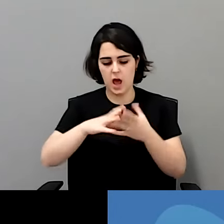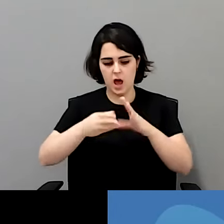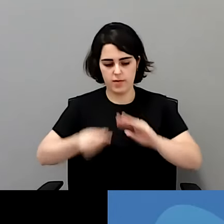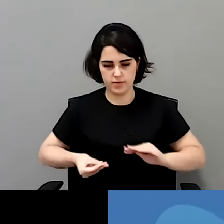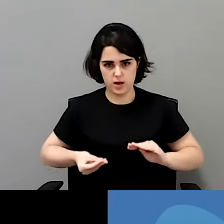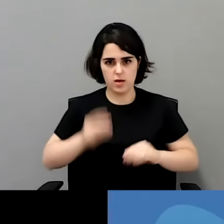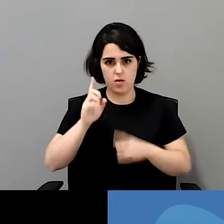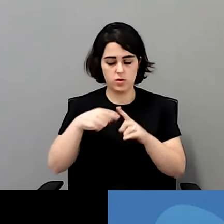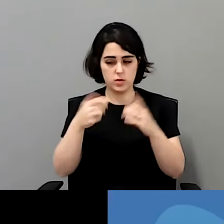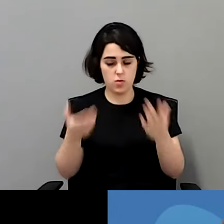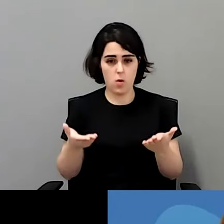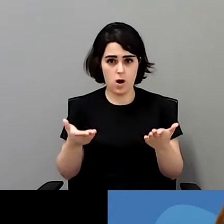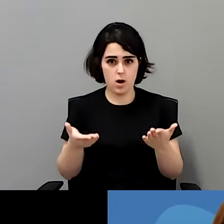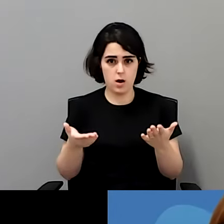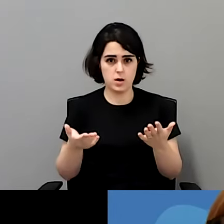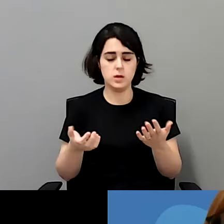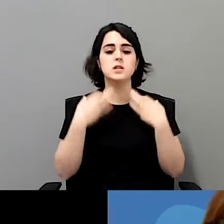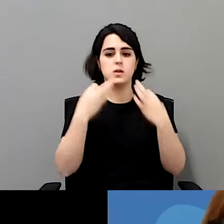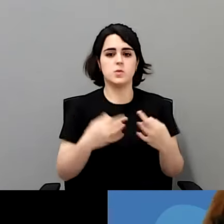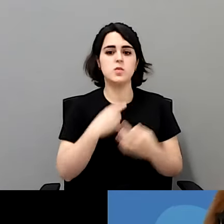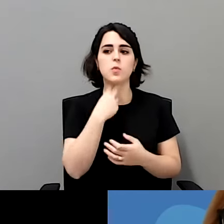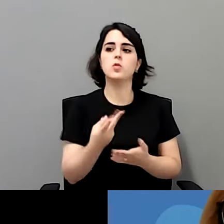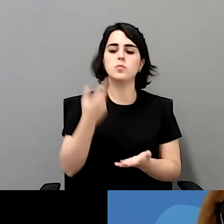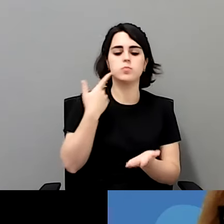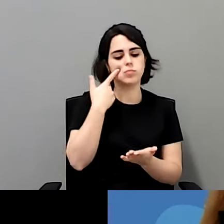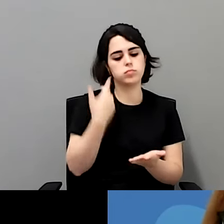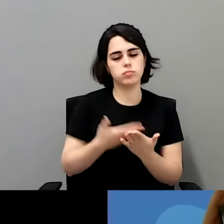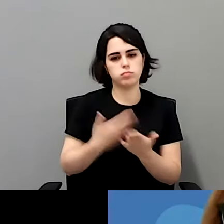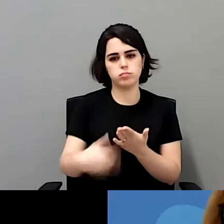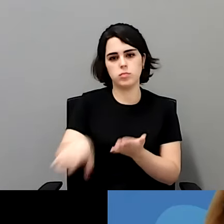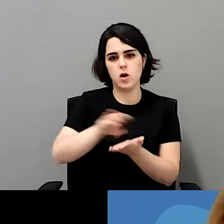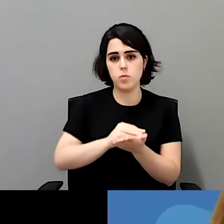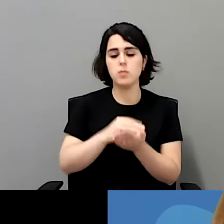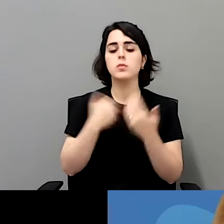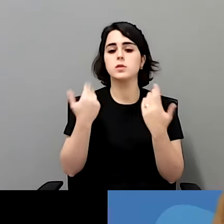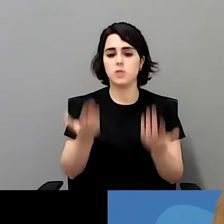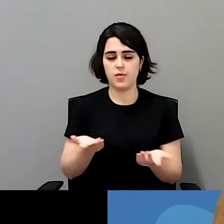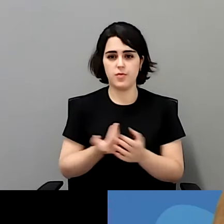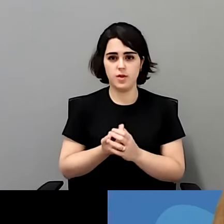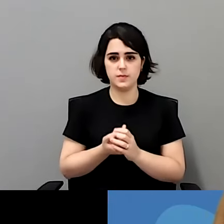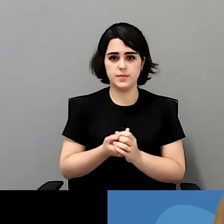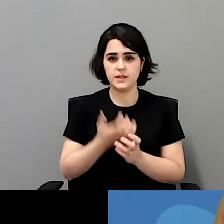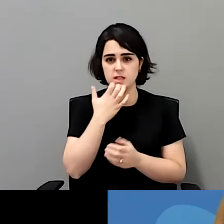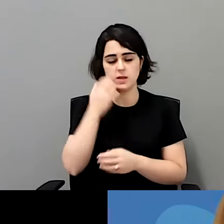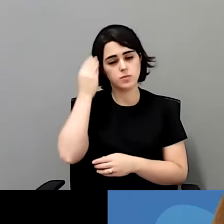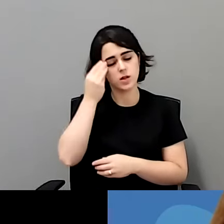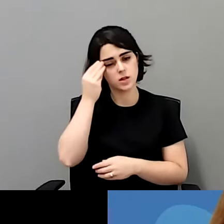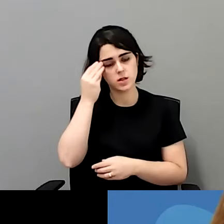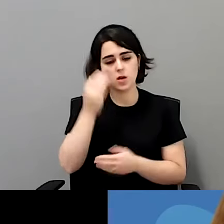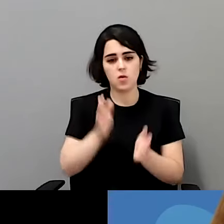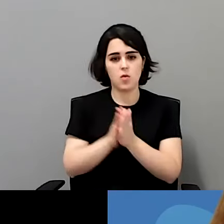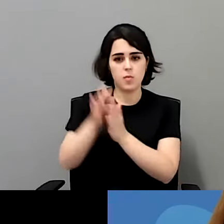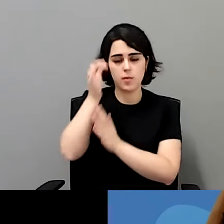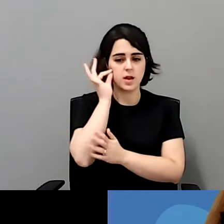que en cualquier caso siempre vuestra voz esté presente. Dicho esto, y si os parece, compañeras,